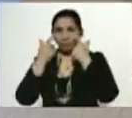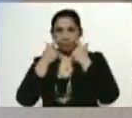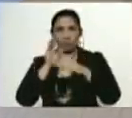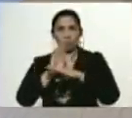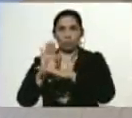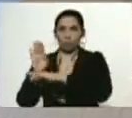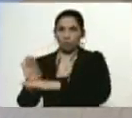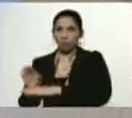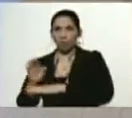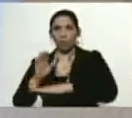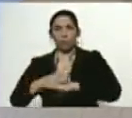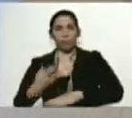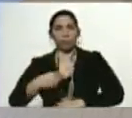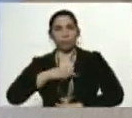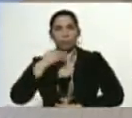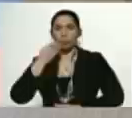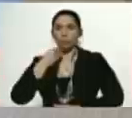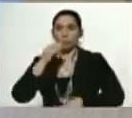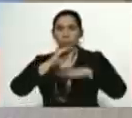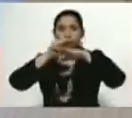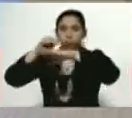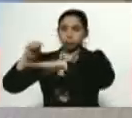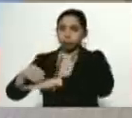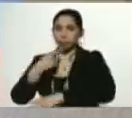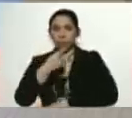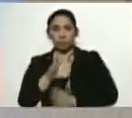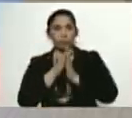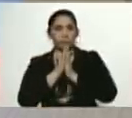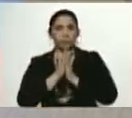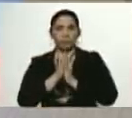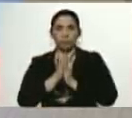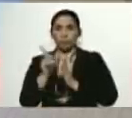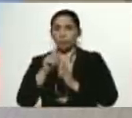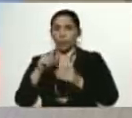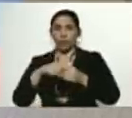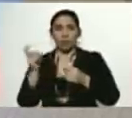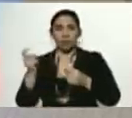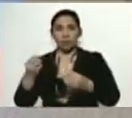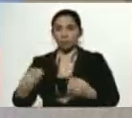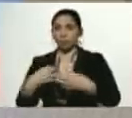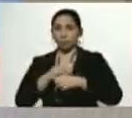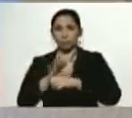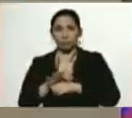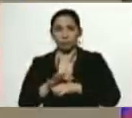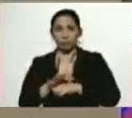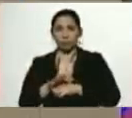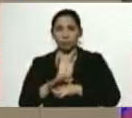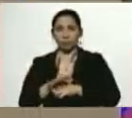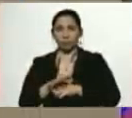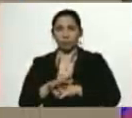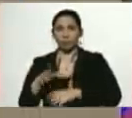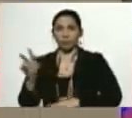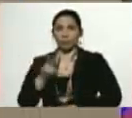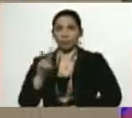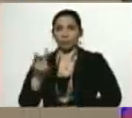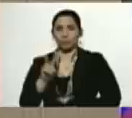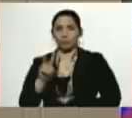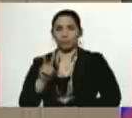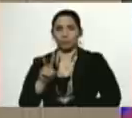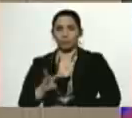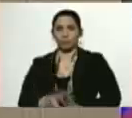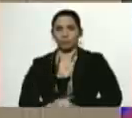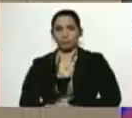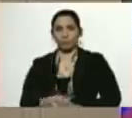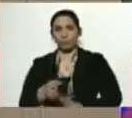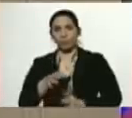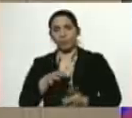cuidado y a nuestros jóvenes y a nuestras jóvenes decirles que no están exentos de infección por COVID-19. Por el contrario, en Venezuela la